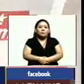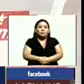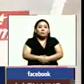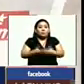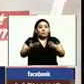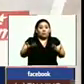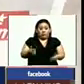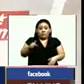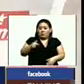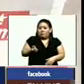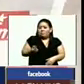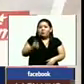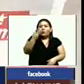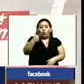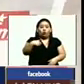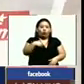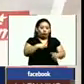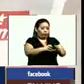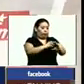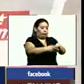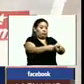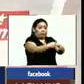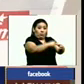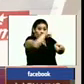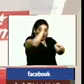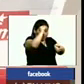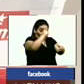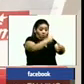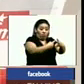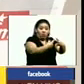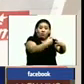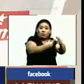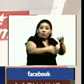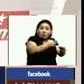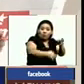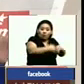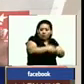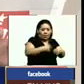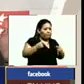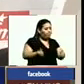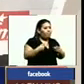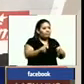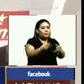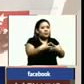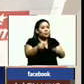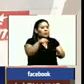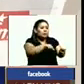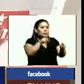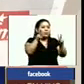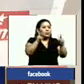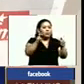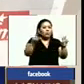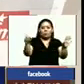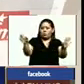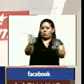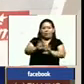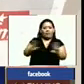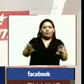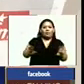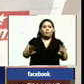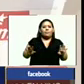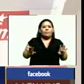En estos días he puesto a trabajar un equipo legal y financiero para resolver al más corto plazo ese tema. No hay